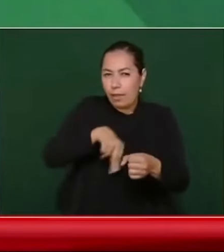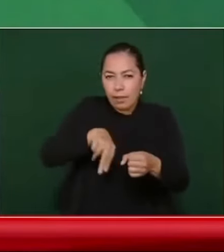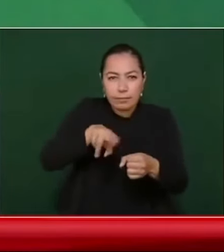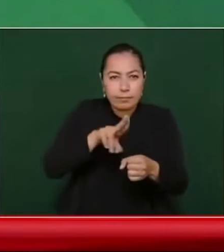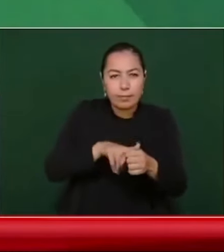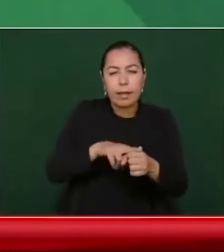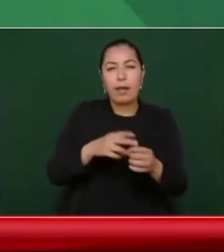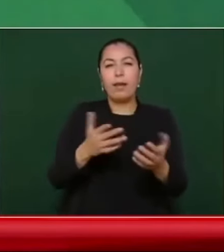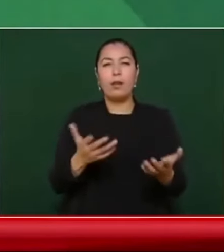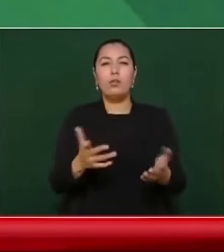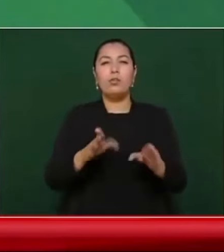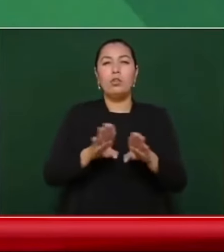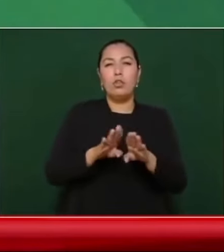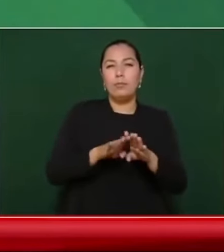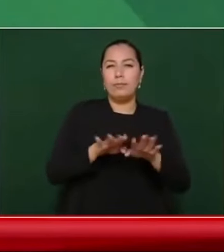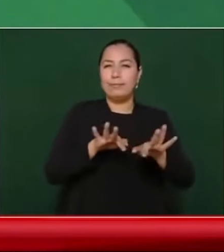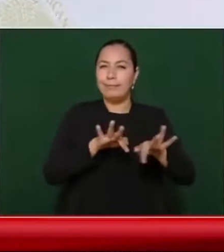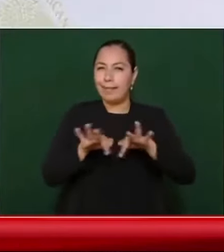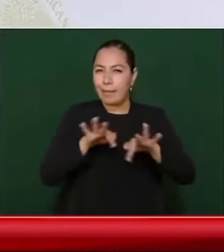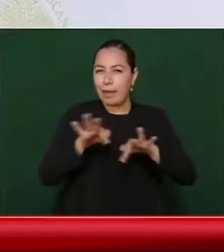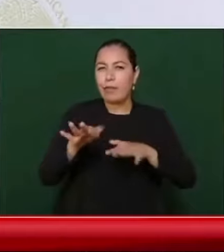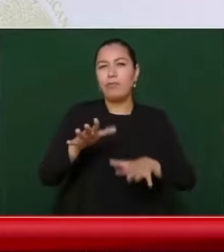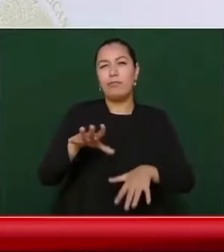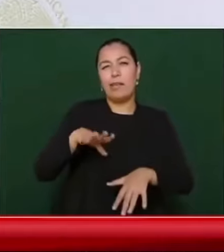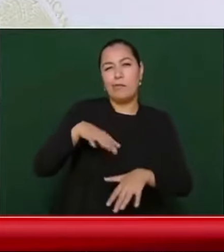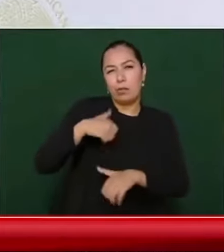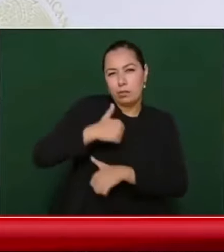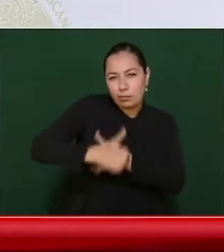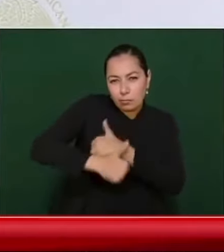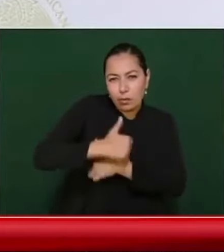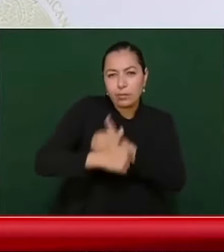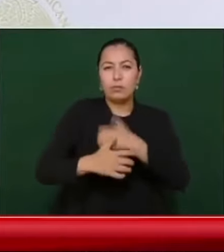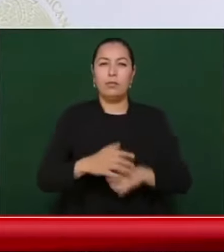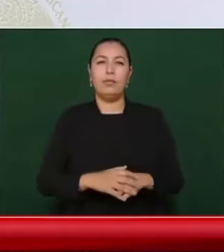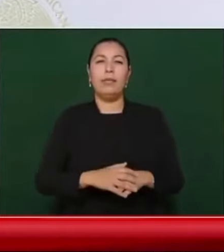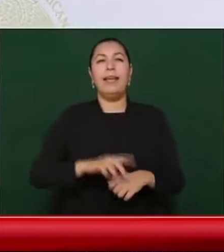fuerza de trabajo en tecnología